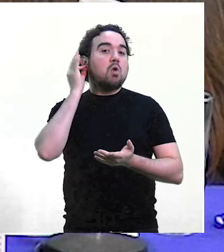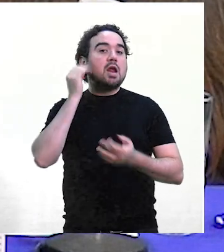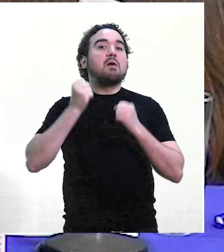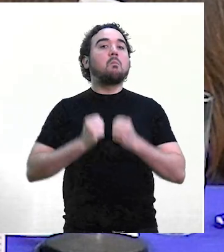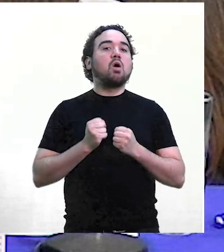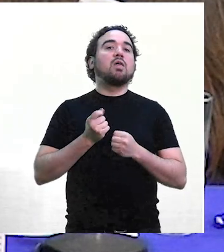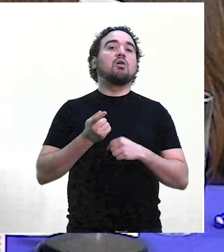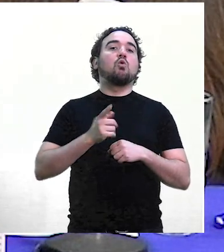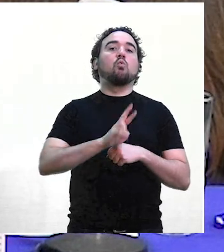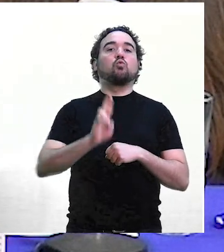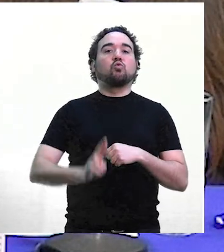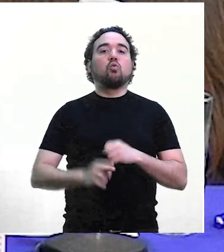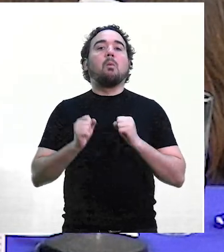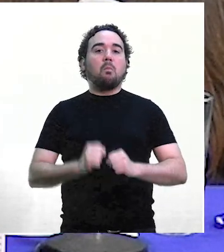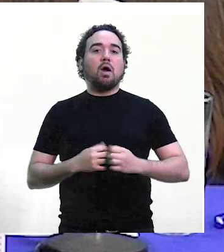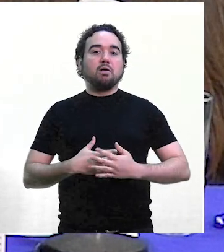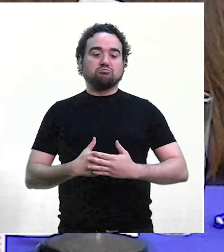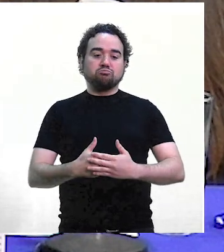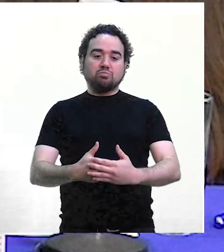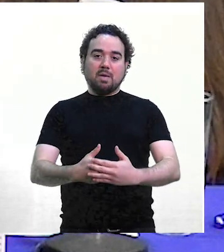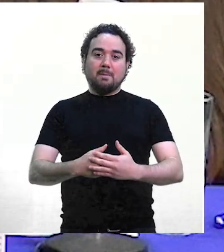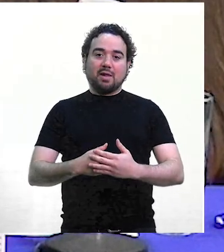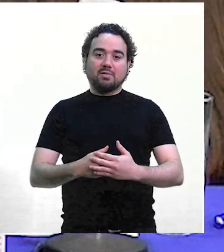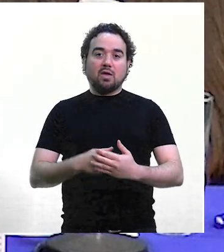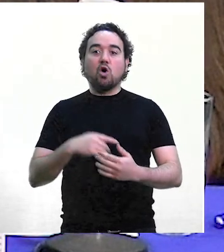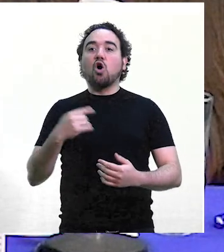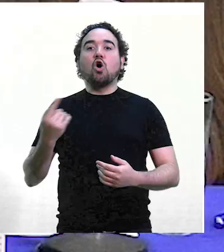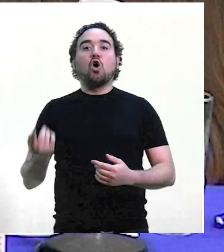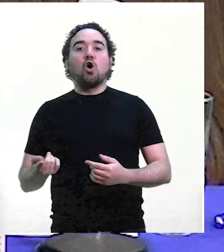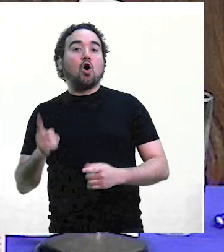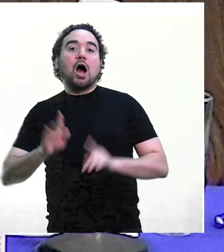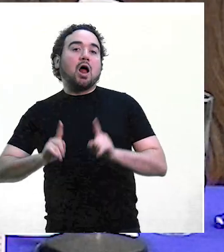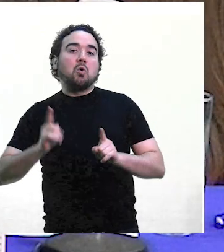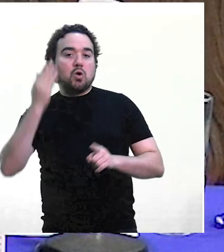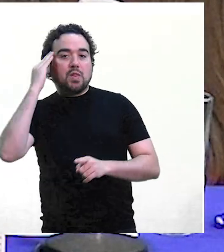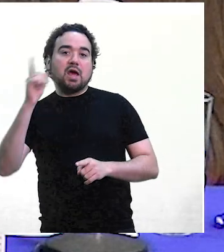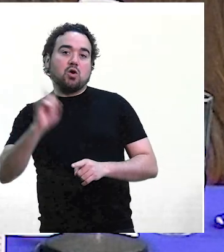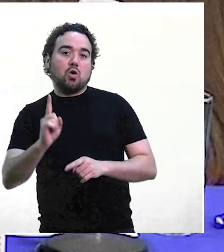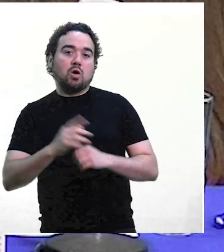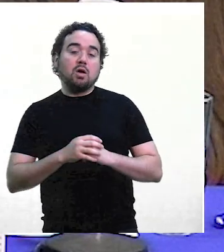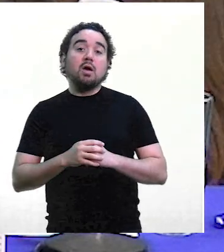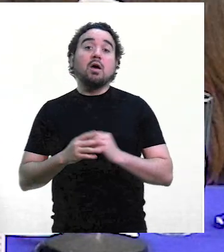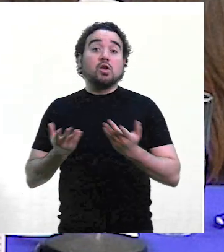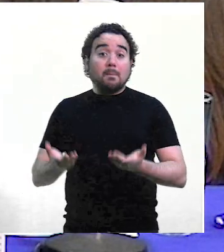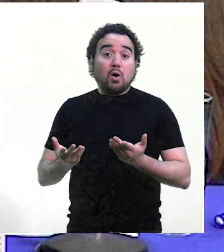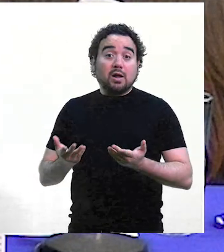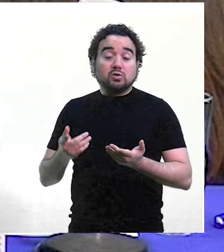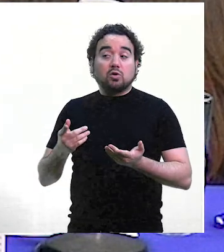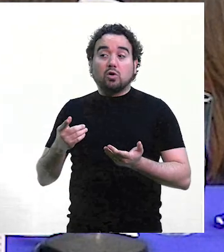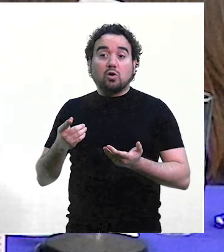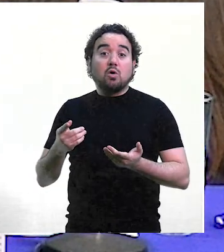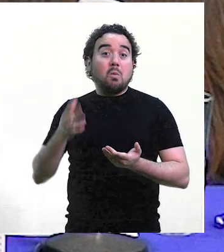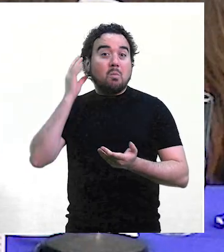somos fértiles las mujeres y los días que son fértiles los hombres. ¿Y por qué nos cuestionamos la toma de anticonceptivos? Claro. O sea, si tú observas, cada